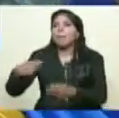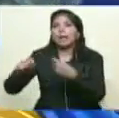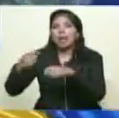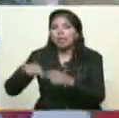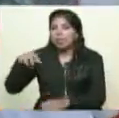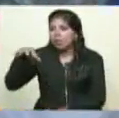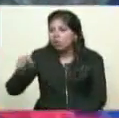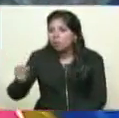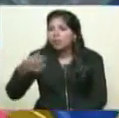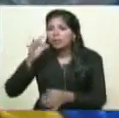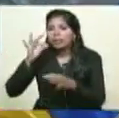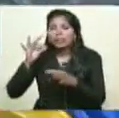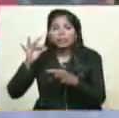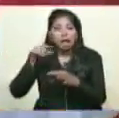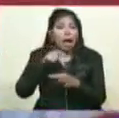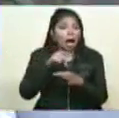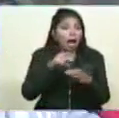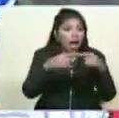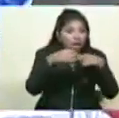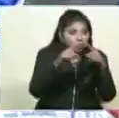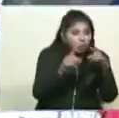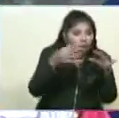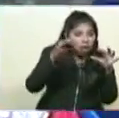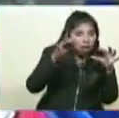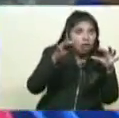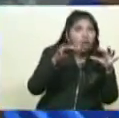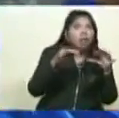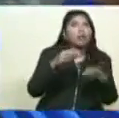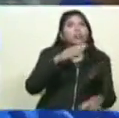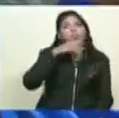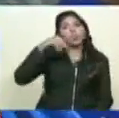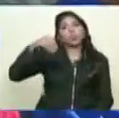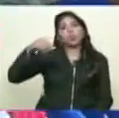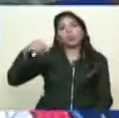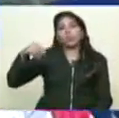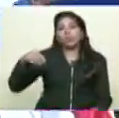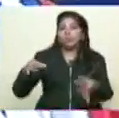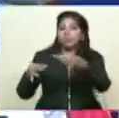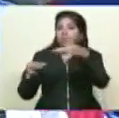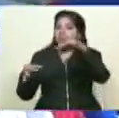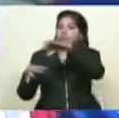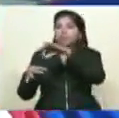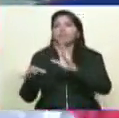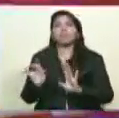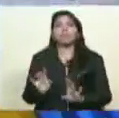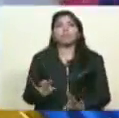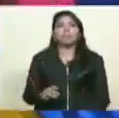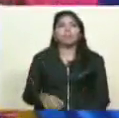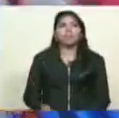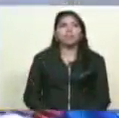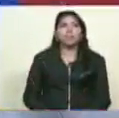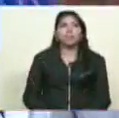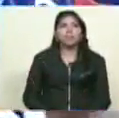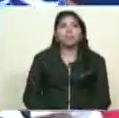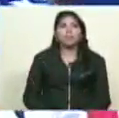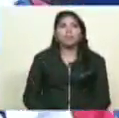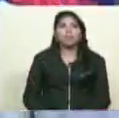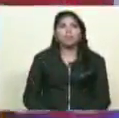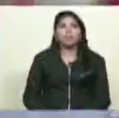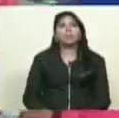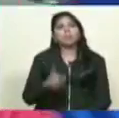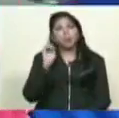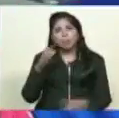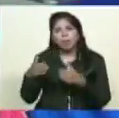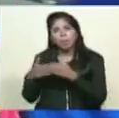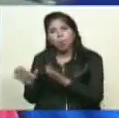sobrecito, presidente, del gobierno bolivariano, de la revolución bolivariana, presidente. ¿Qué le pedimos? Marco que llegue, vamos a distribuirlo en lo público y en lo